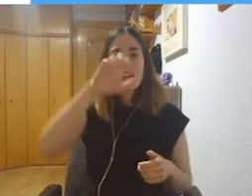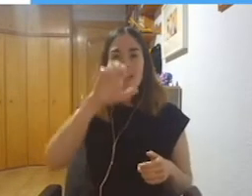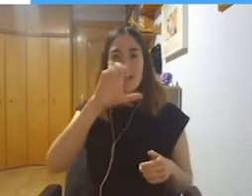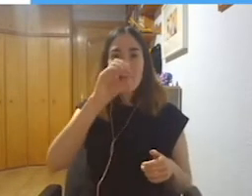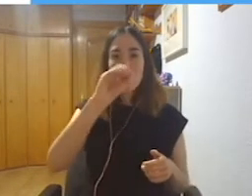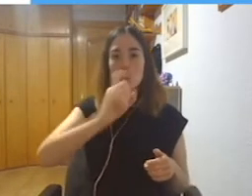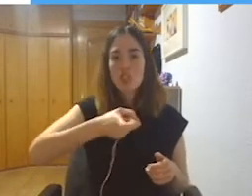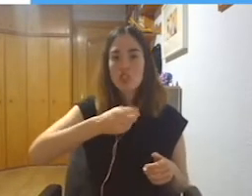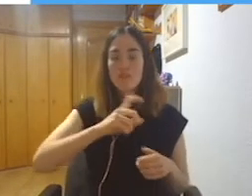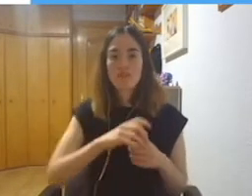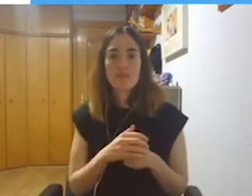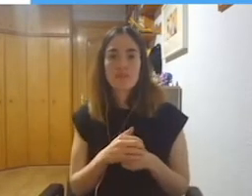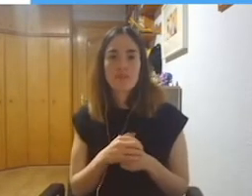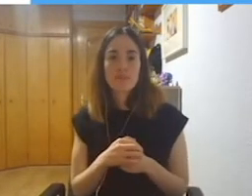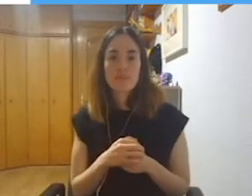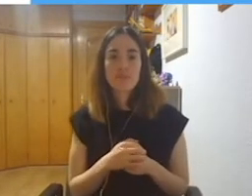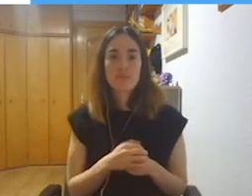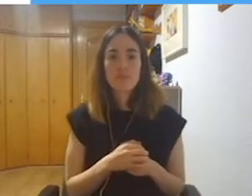Neox,